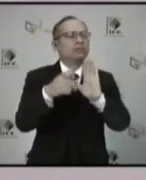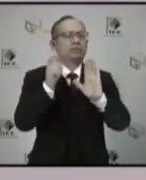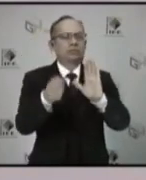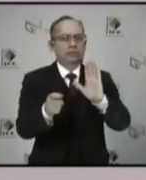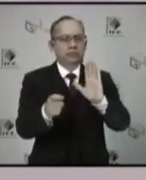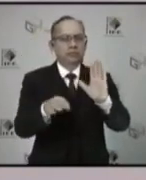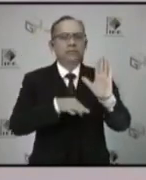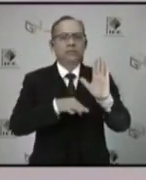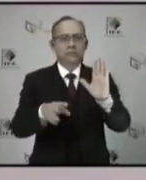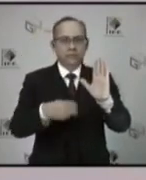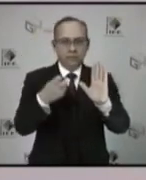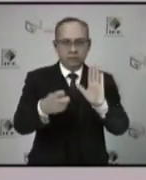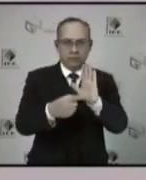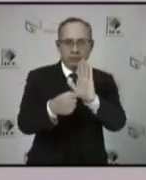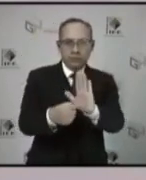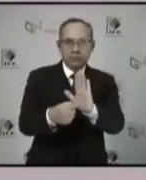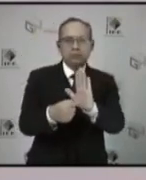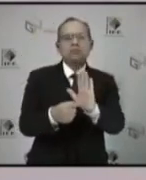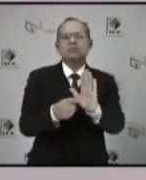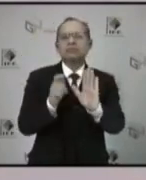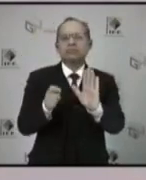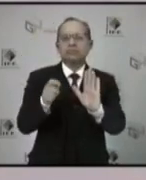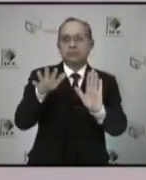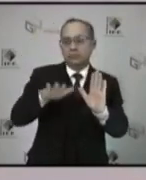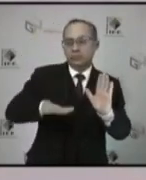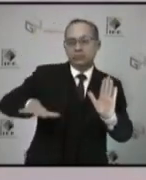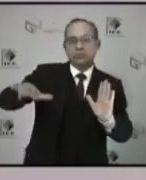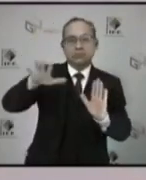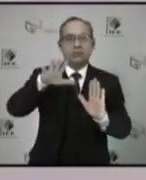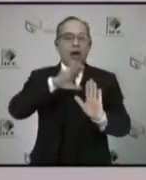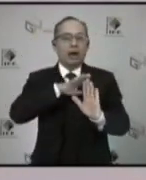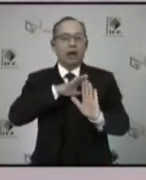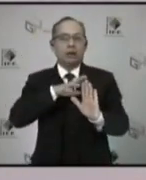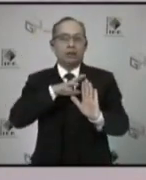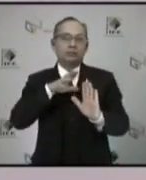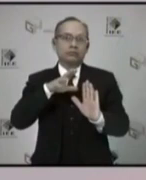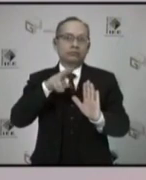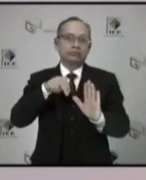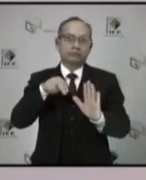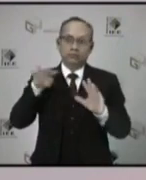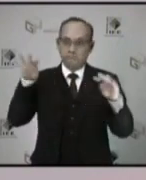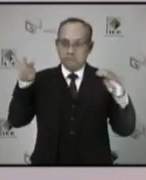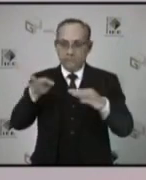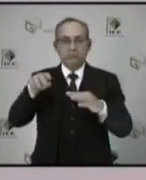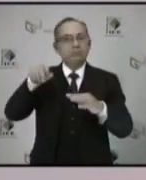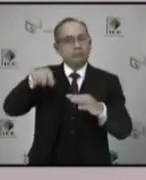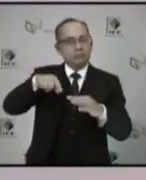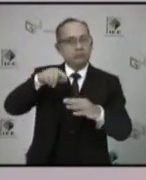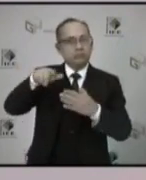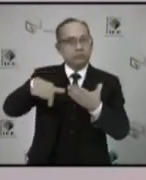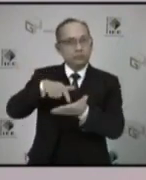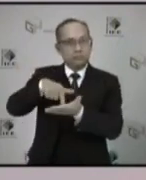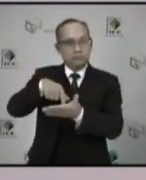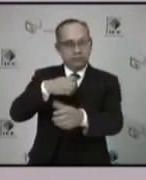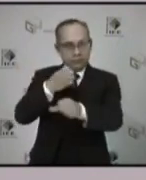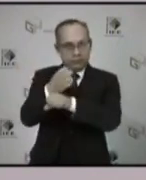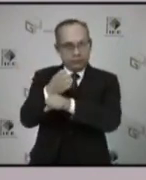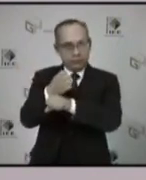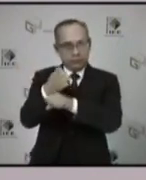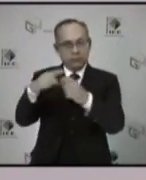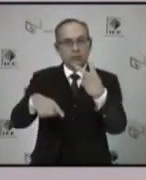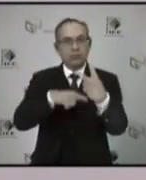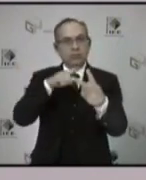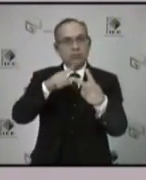la emergencia ambiental que se vive en nuestro estado, en nuestro país y en el